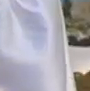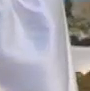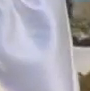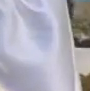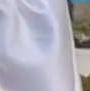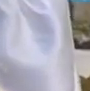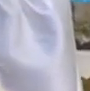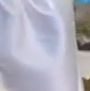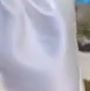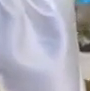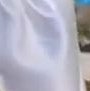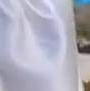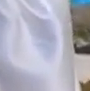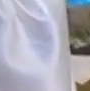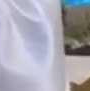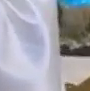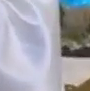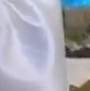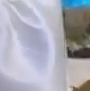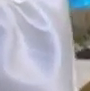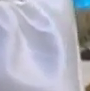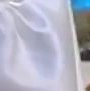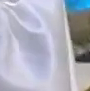El Señor esté con ustedes.